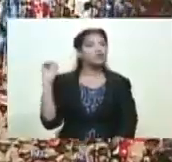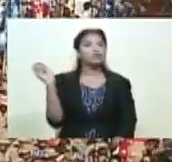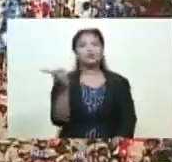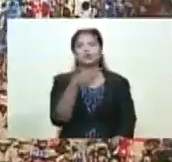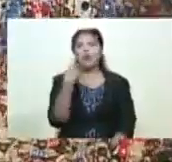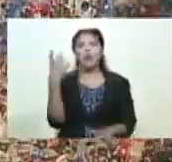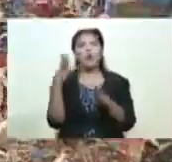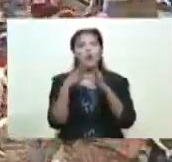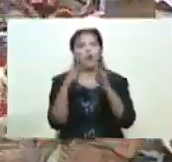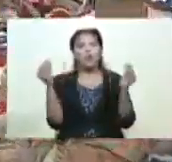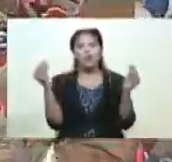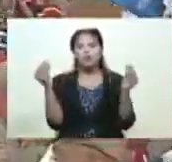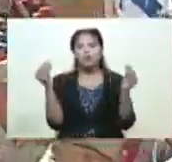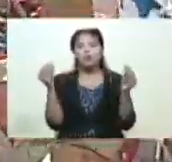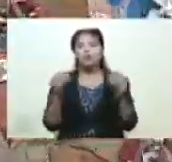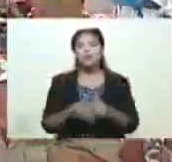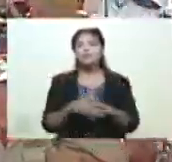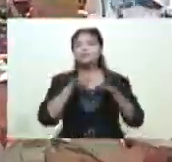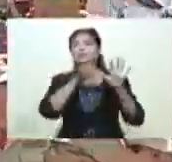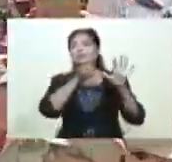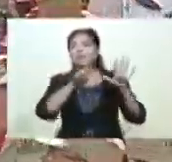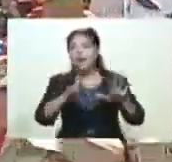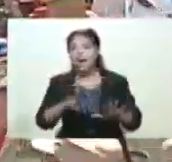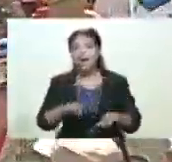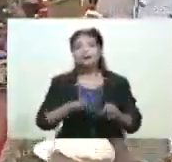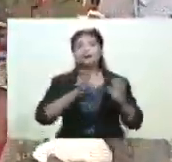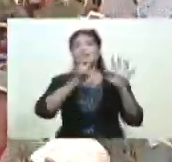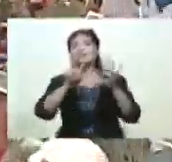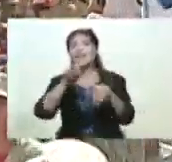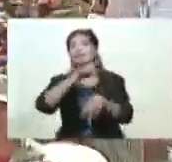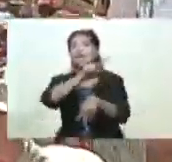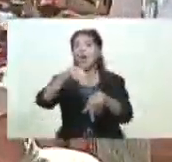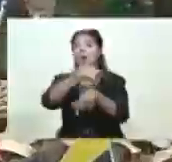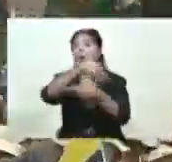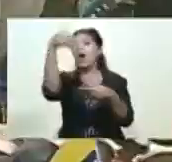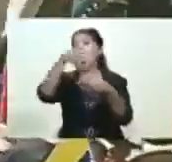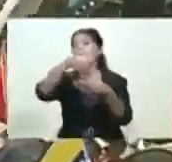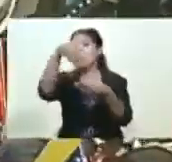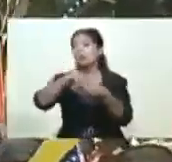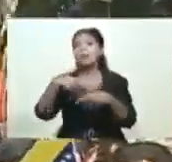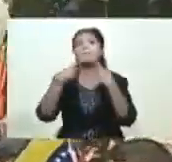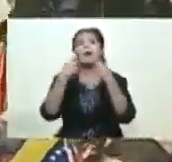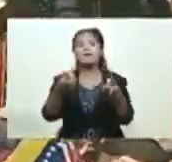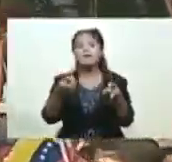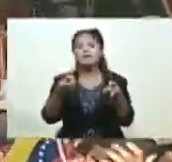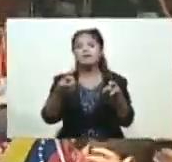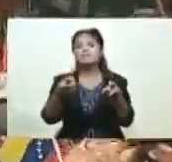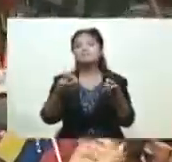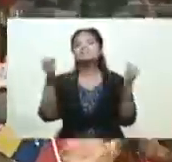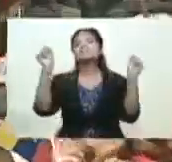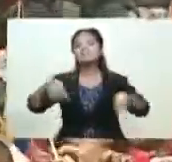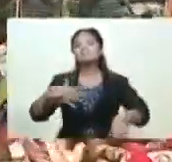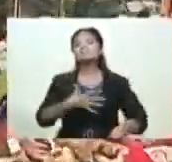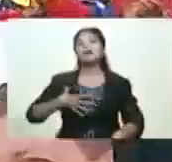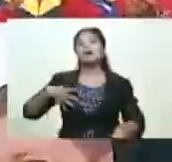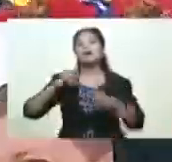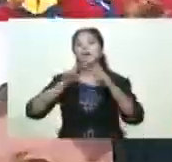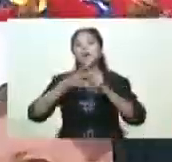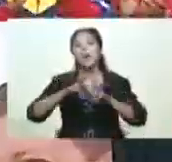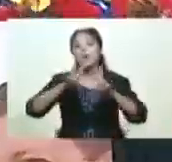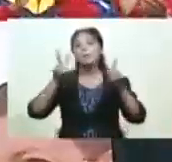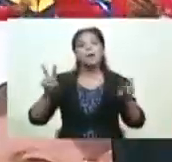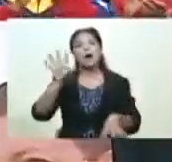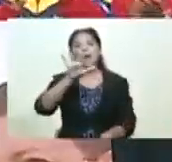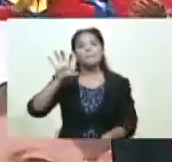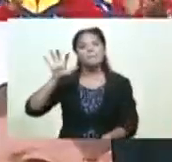salieron durante 6-7 horas a votar para decir: queremos paz, queremos